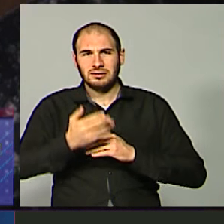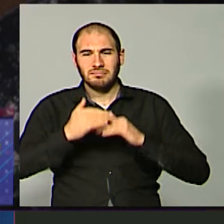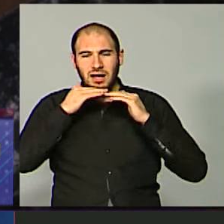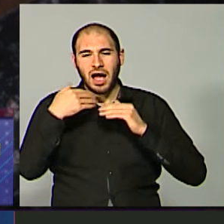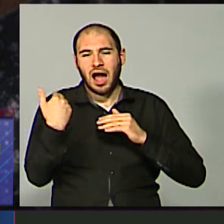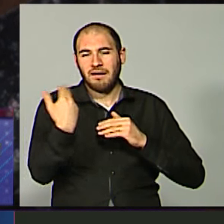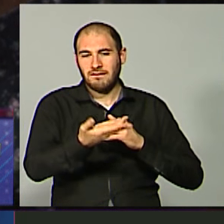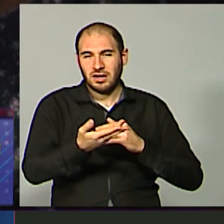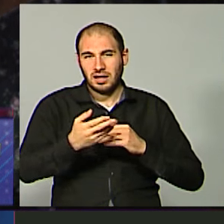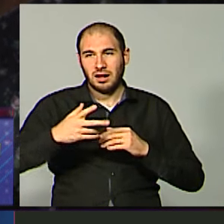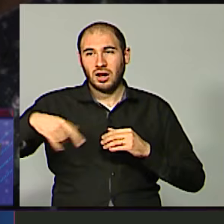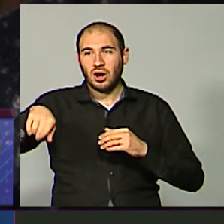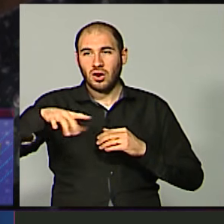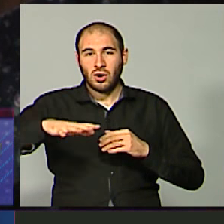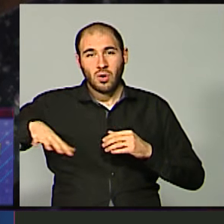patio mismo de